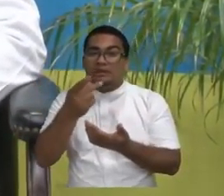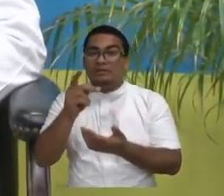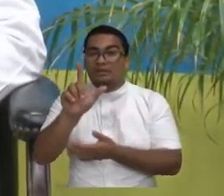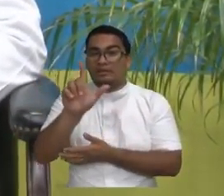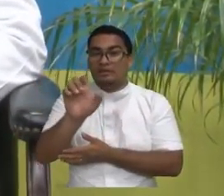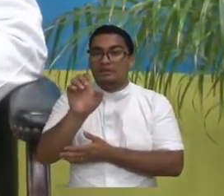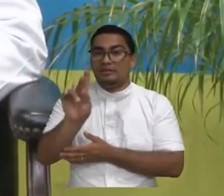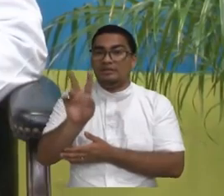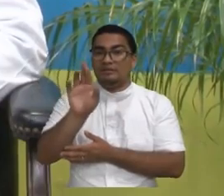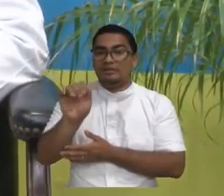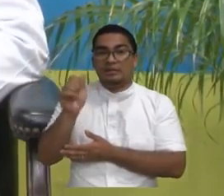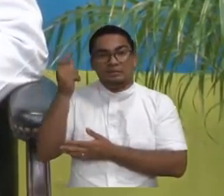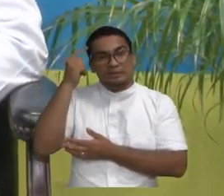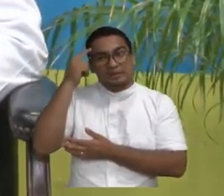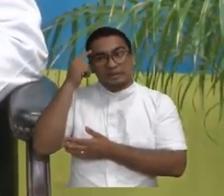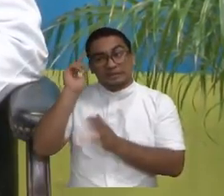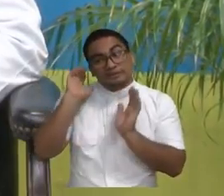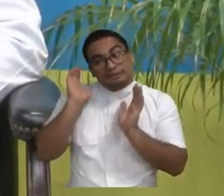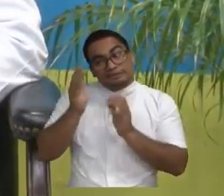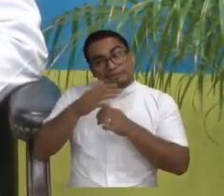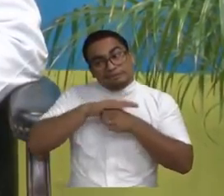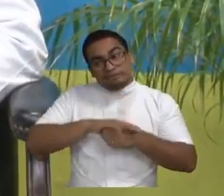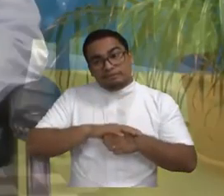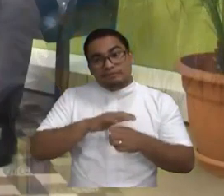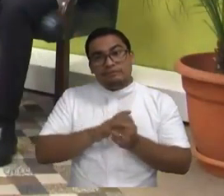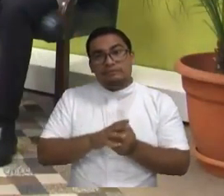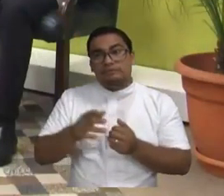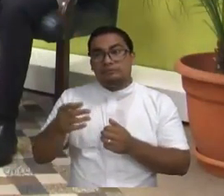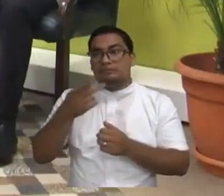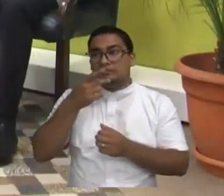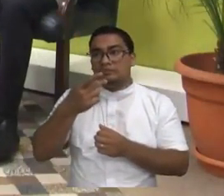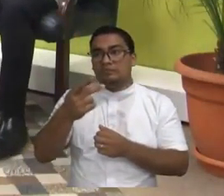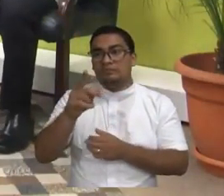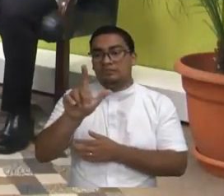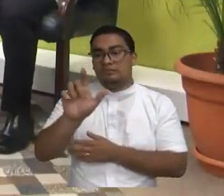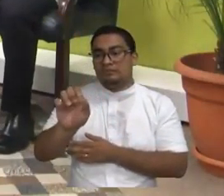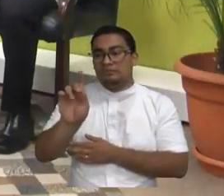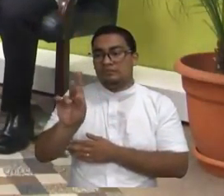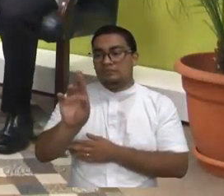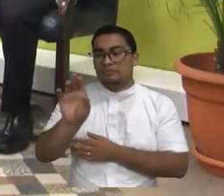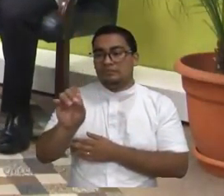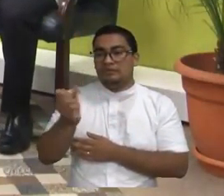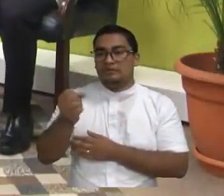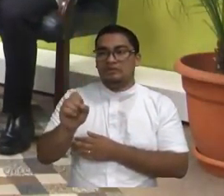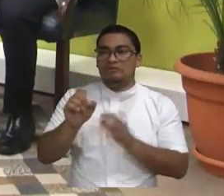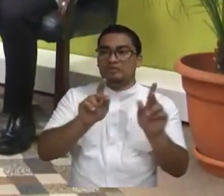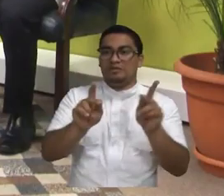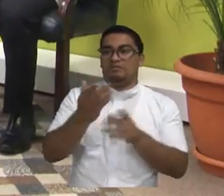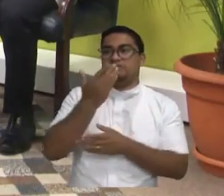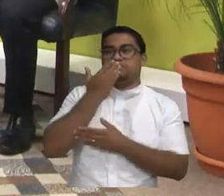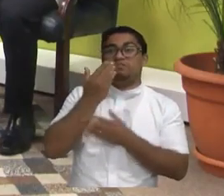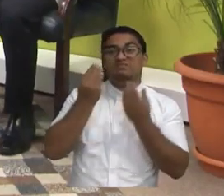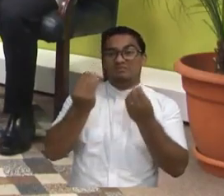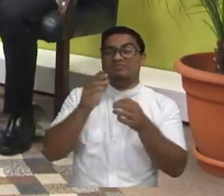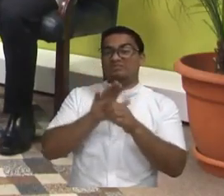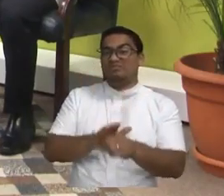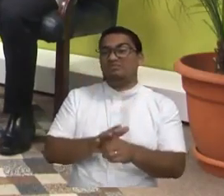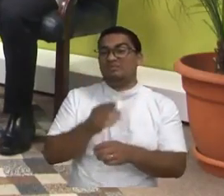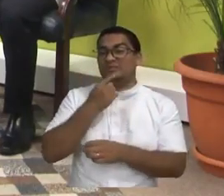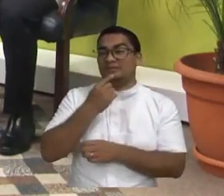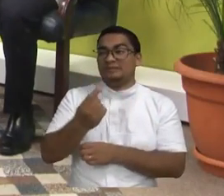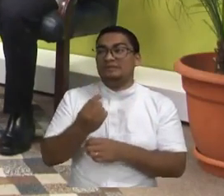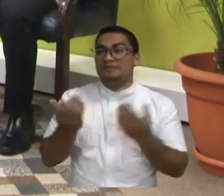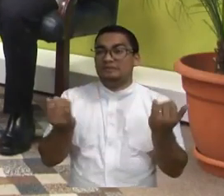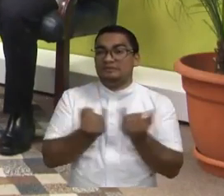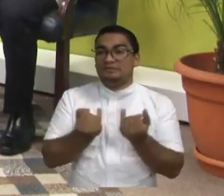no se sienta ofendido. Sí, porque esa palabra leproso se escucha muy estigmatizada. Entonces, decirle a un paciente leproso